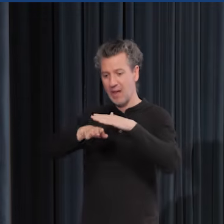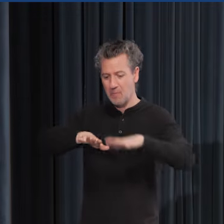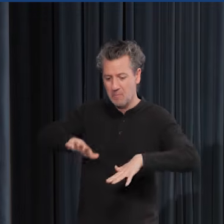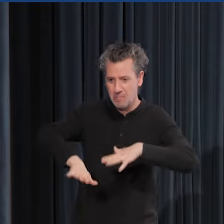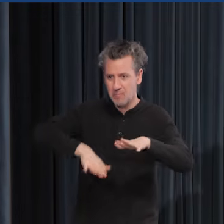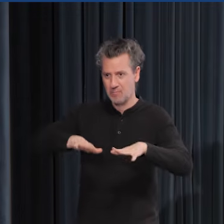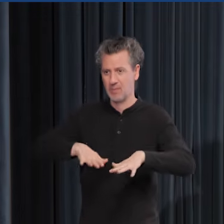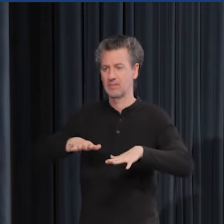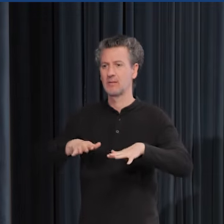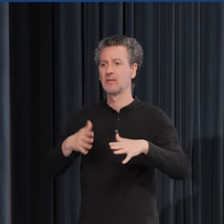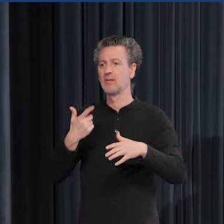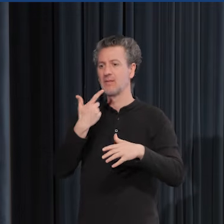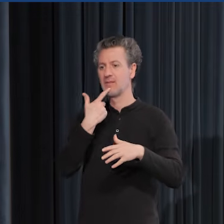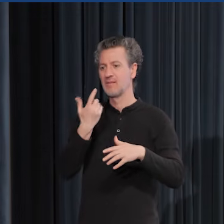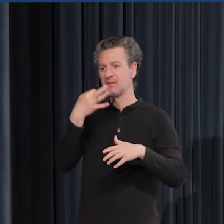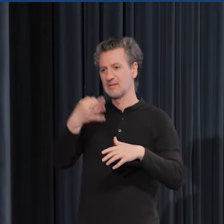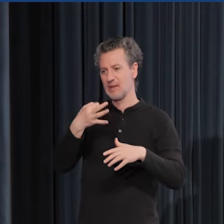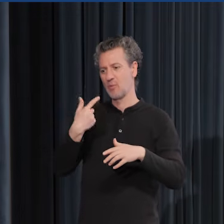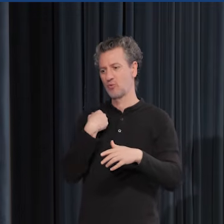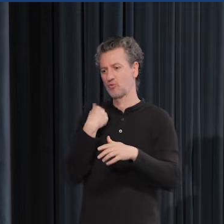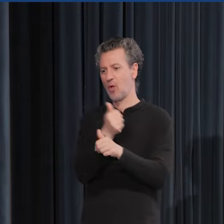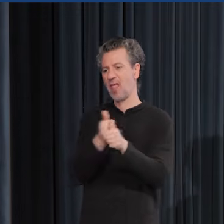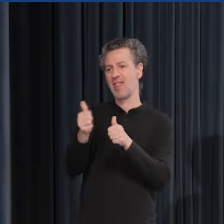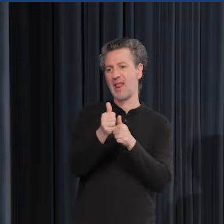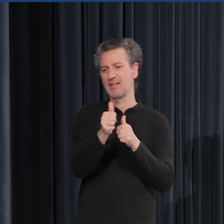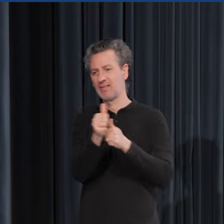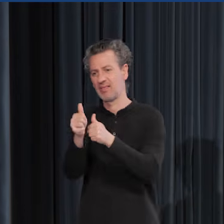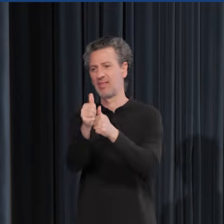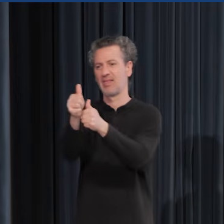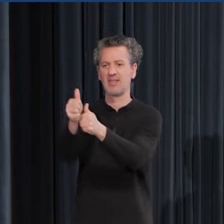patas. Me hizo pasar delante de él todas las veces mientras duraba la obra.